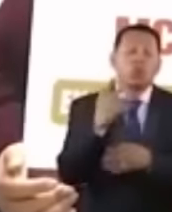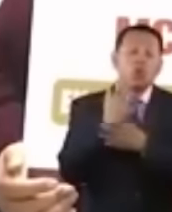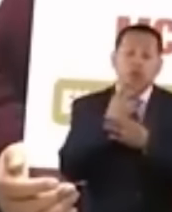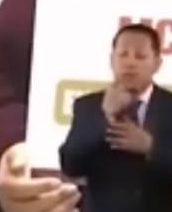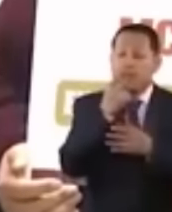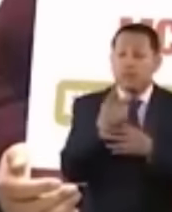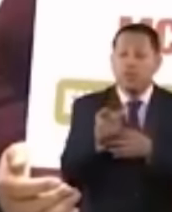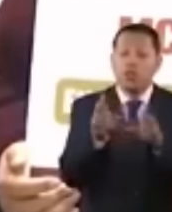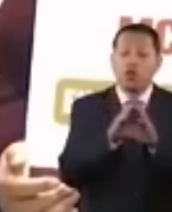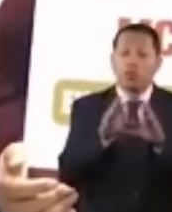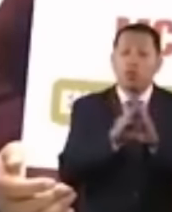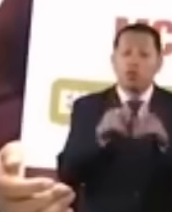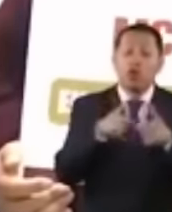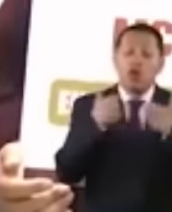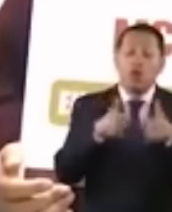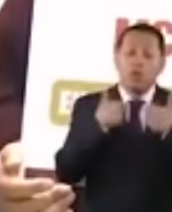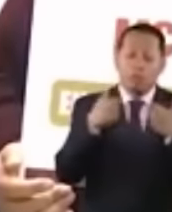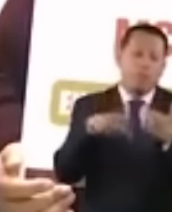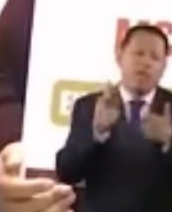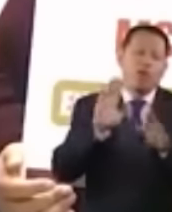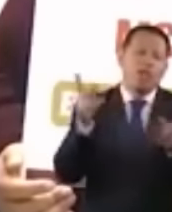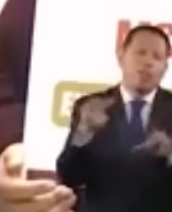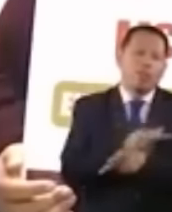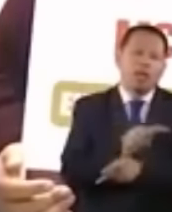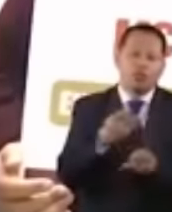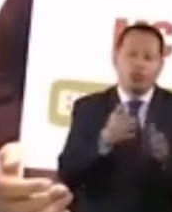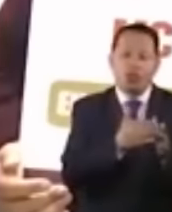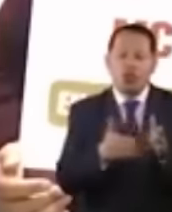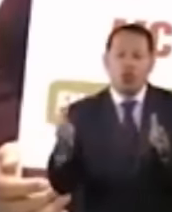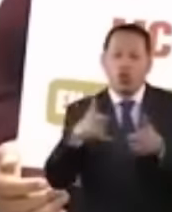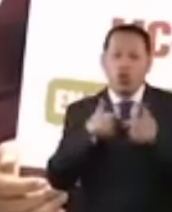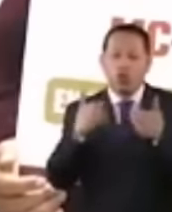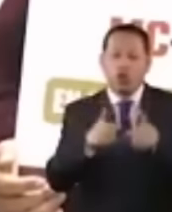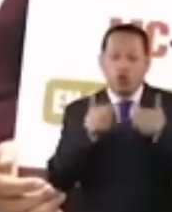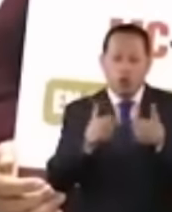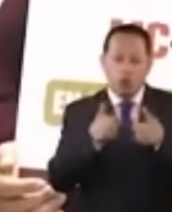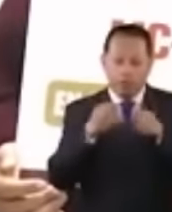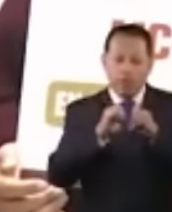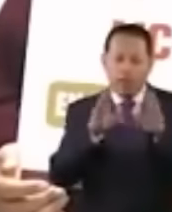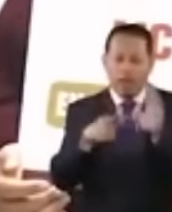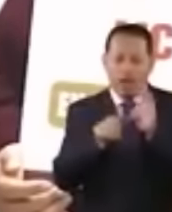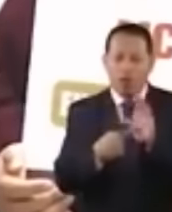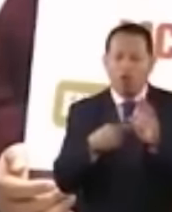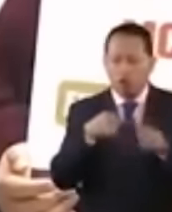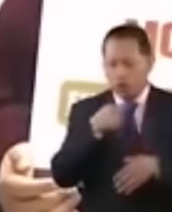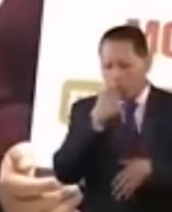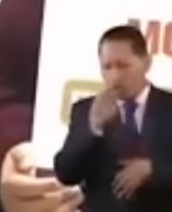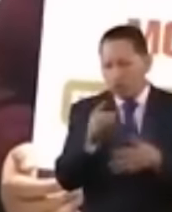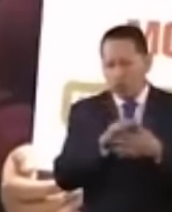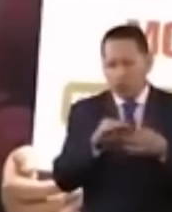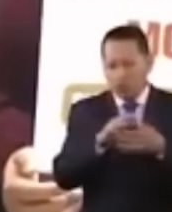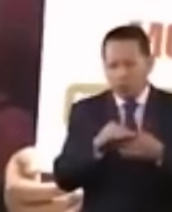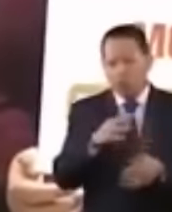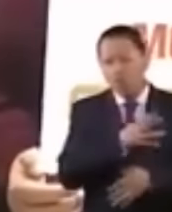ser joven, pero ya se le pasó la etapa de juventud y lo deja muy en claro, y me refiero al